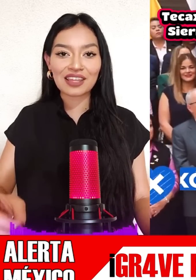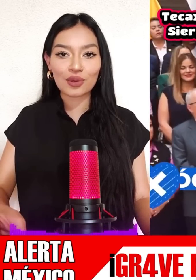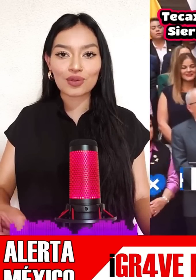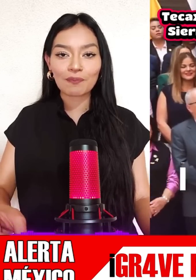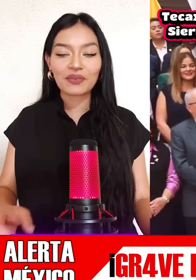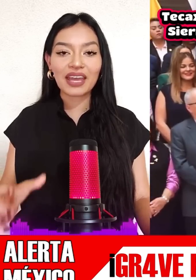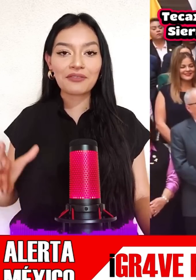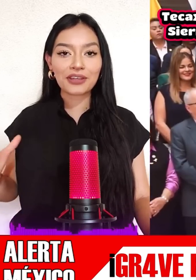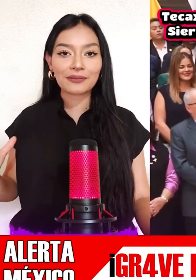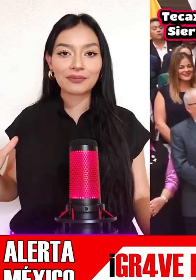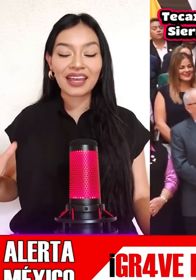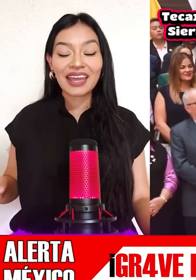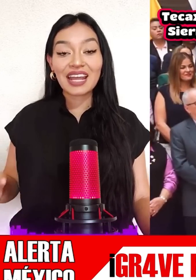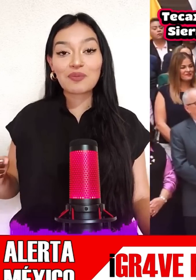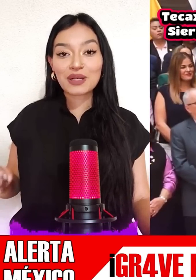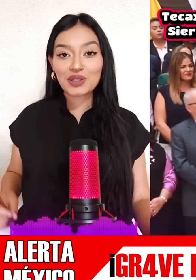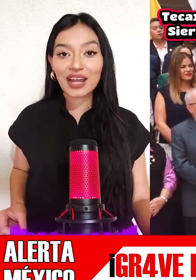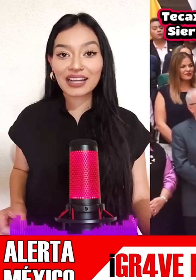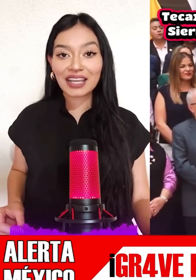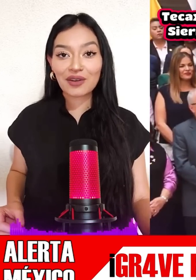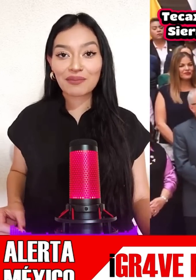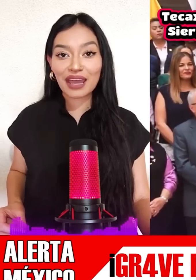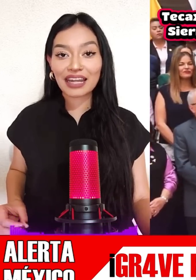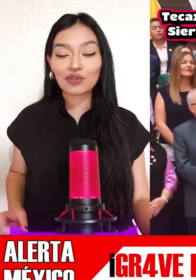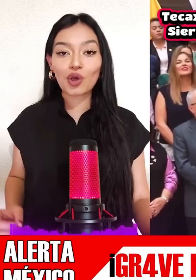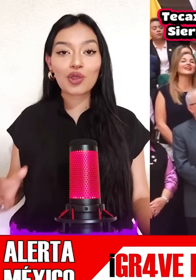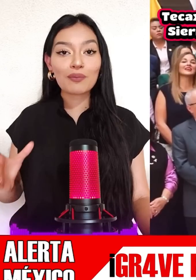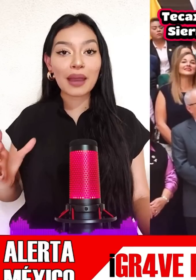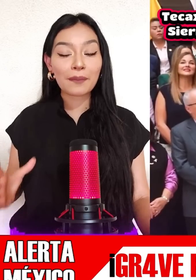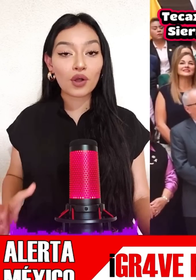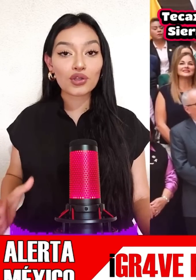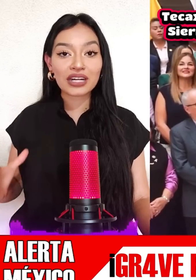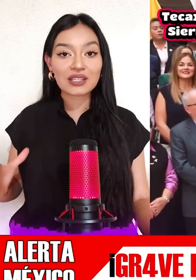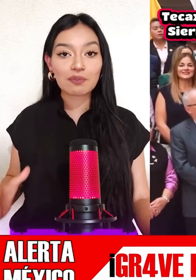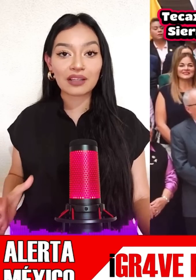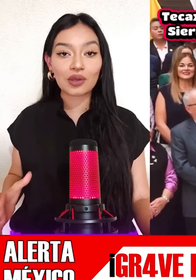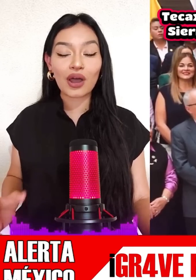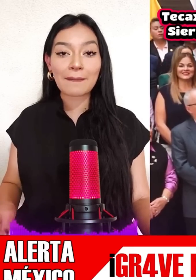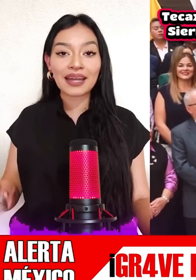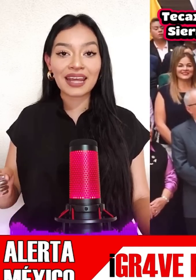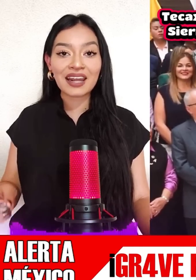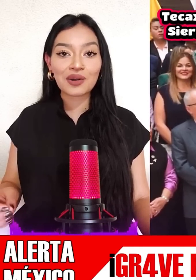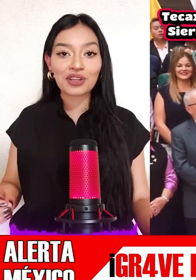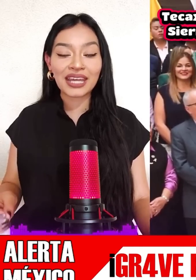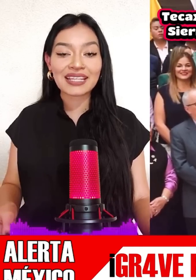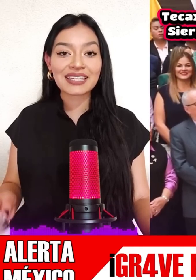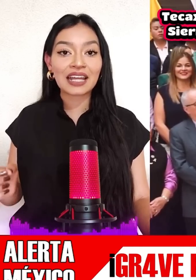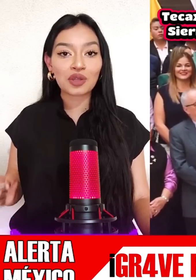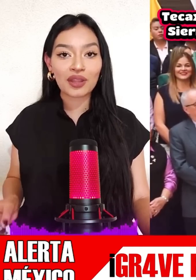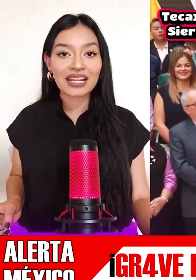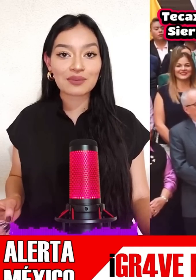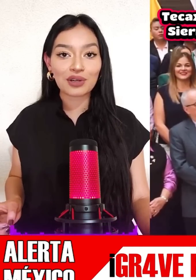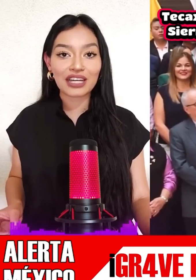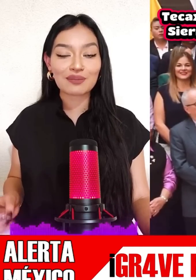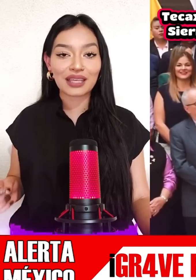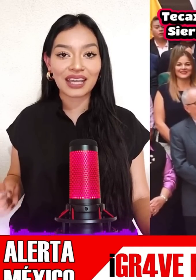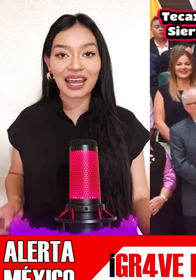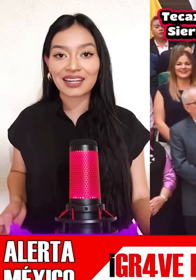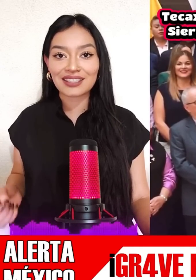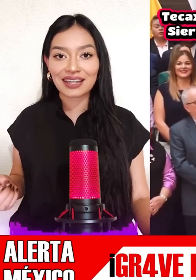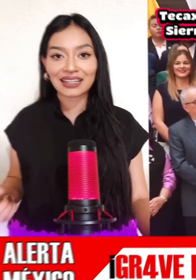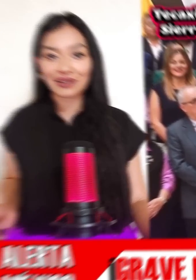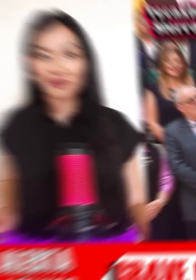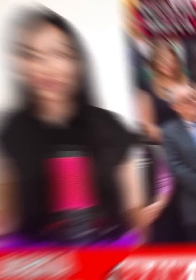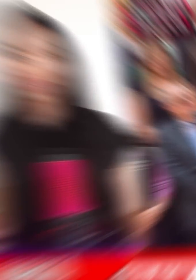bien ardidos en fin en lo personal quiero enviarle todo mi apoyo y respeto a Mariana Rodríguez y a todas las mujeres